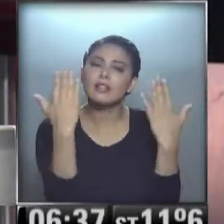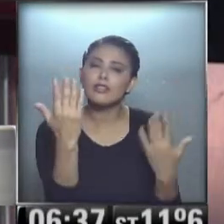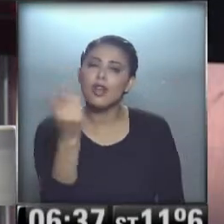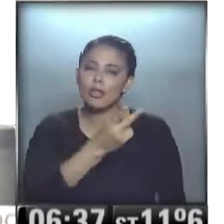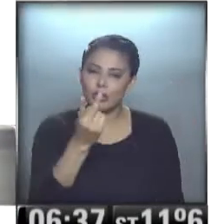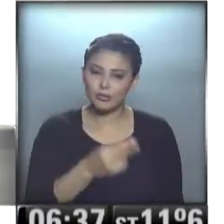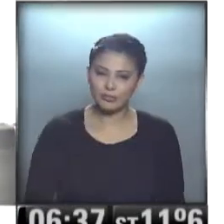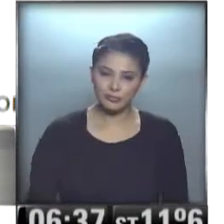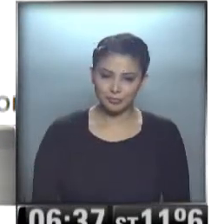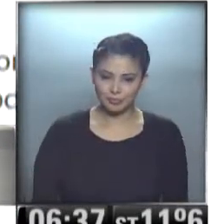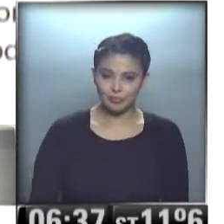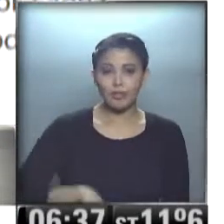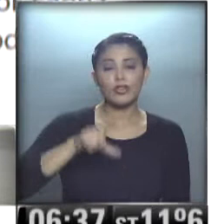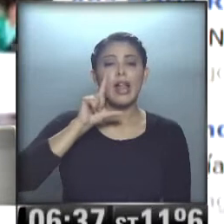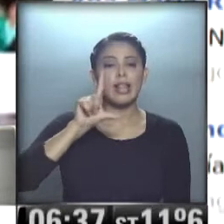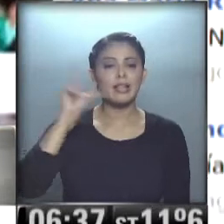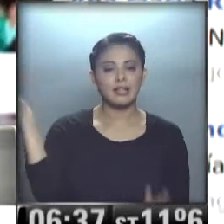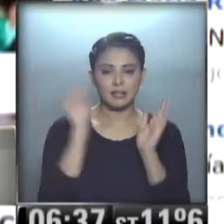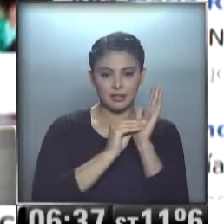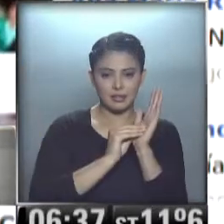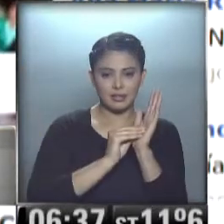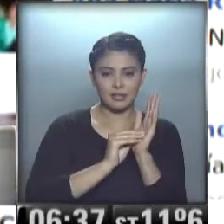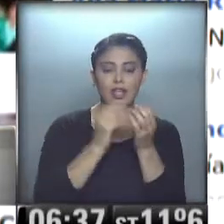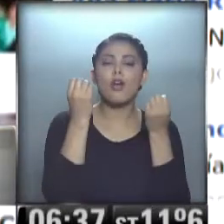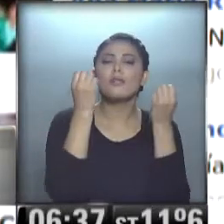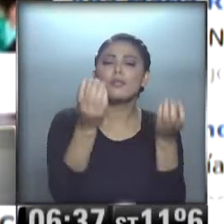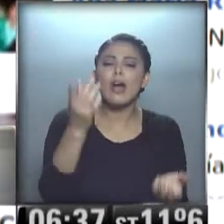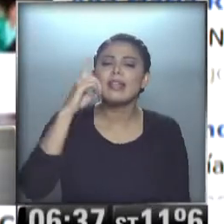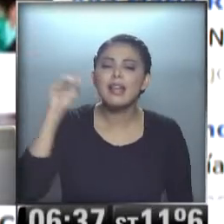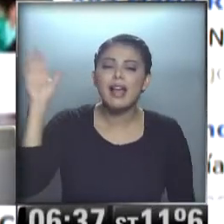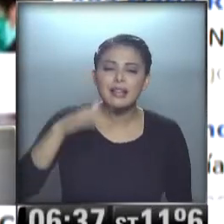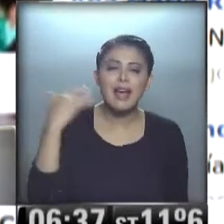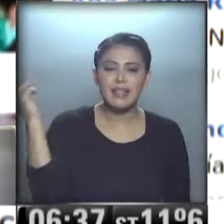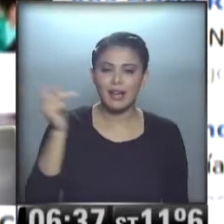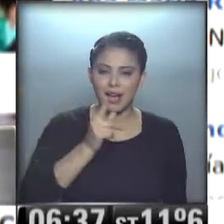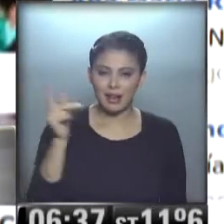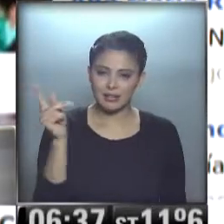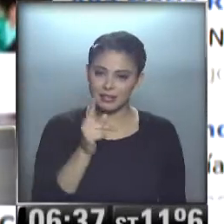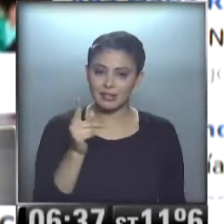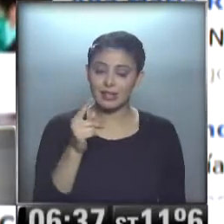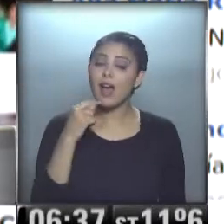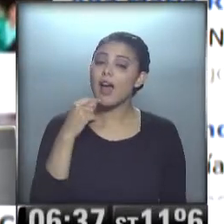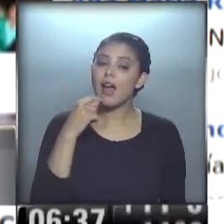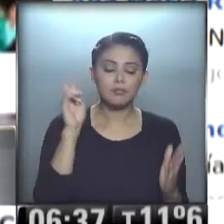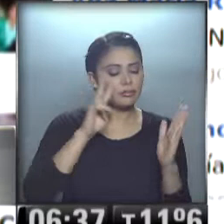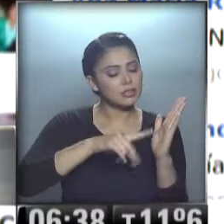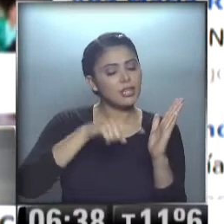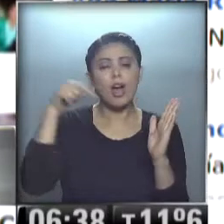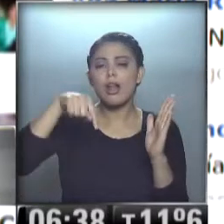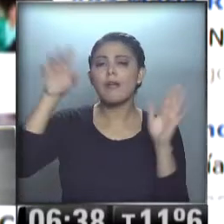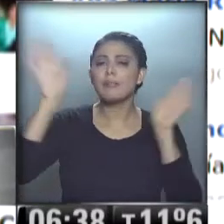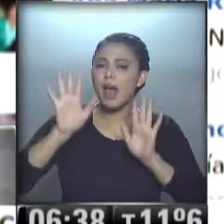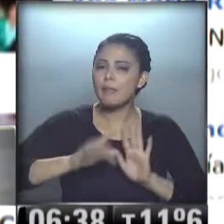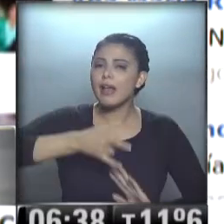pareja. Lili Noriega dice, muy buen día, Nadia y Karina. Dice que se está preparando